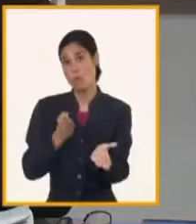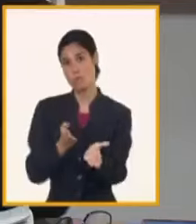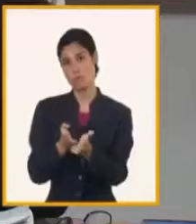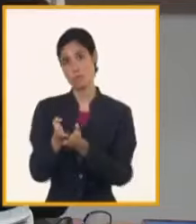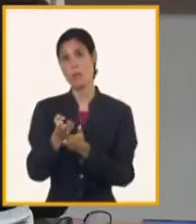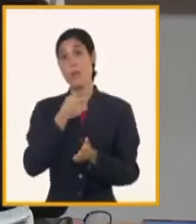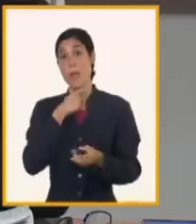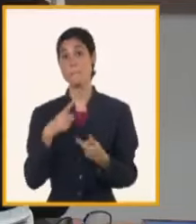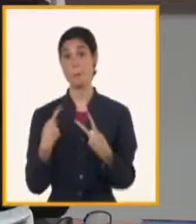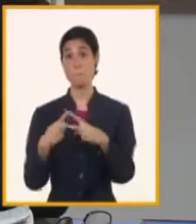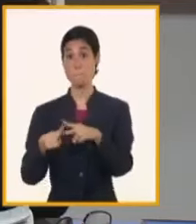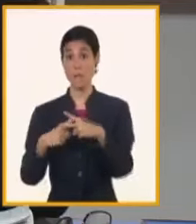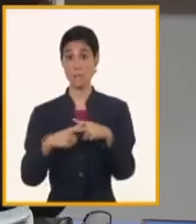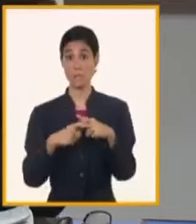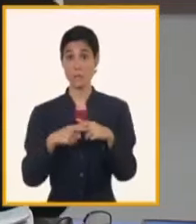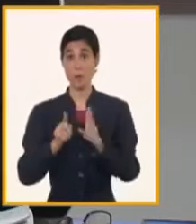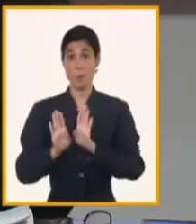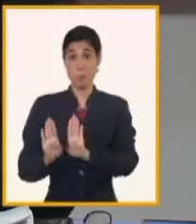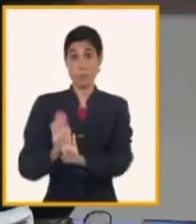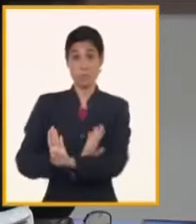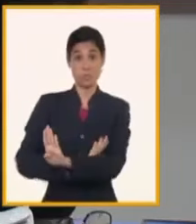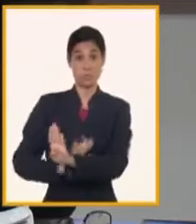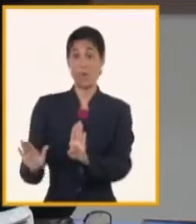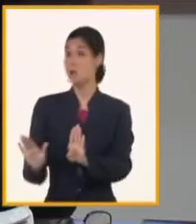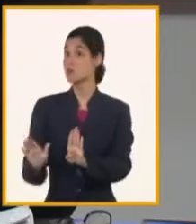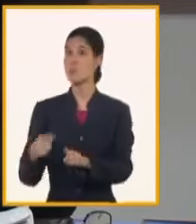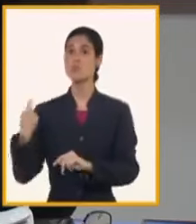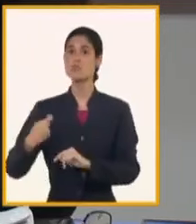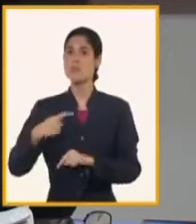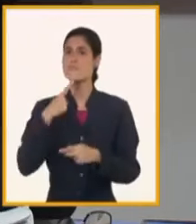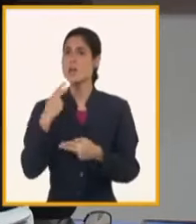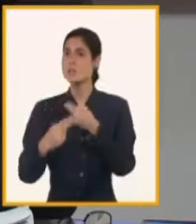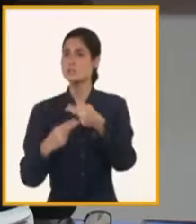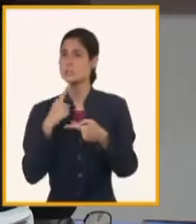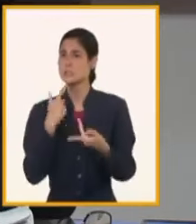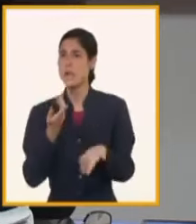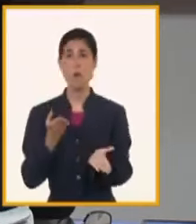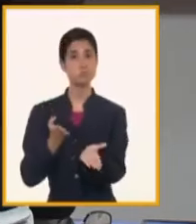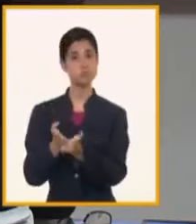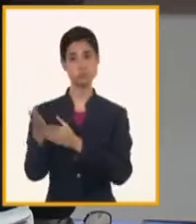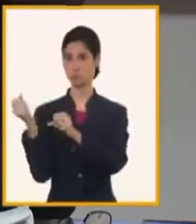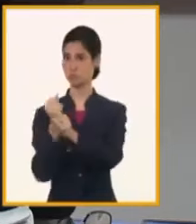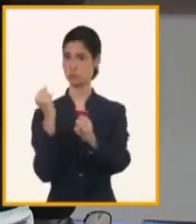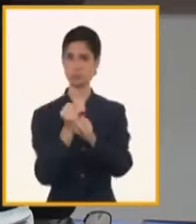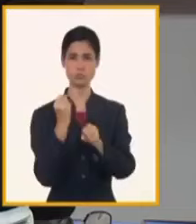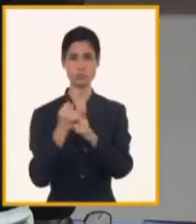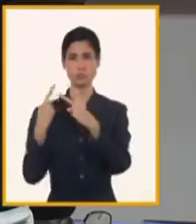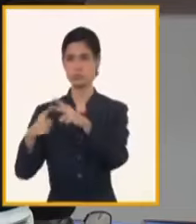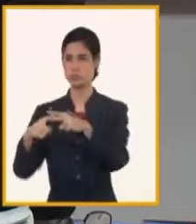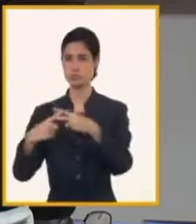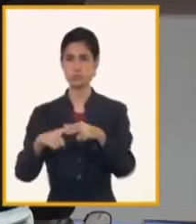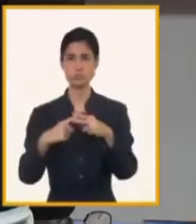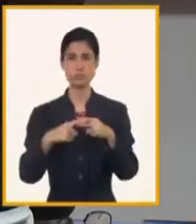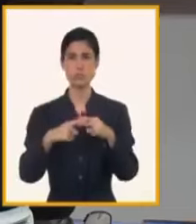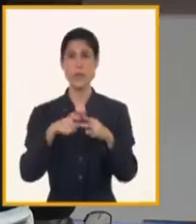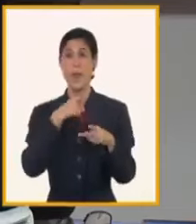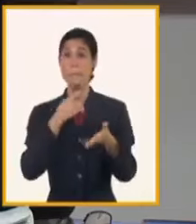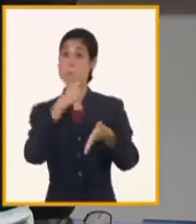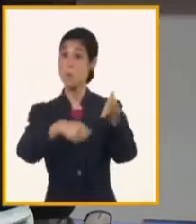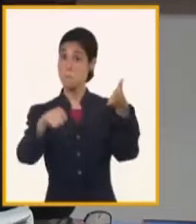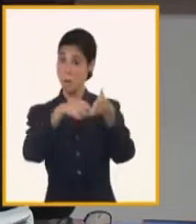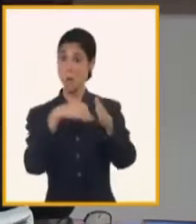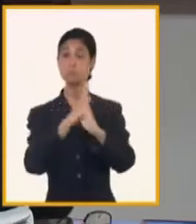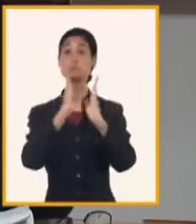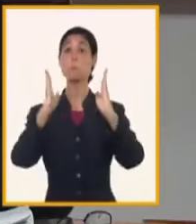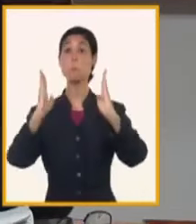la llegas a sacrificar y la pierde totalmente Y esa es la estrategia de mantenimiento que nosotros seguimos durante todo el semestre que se nos